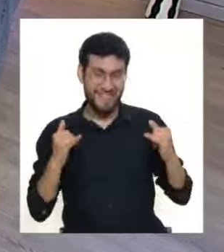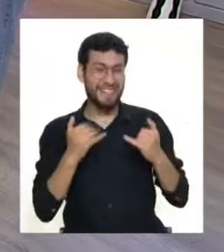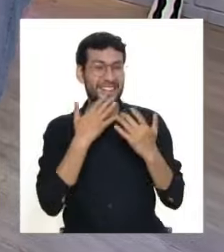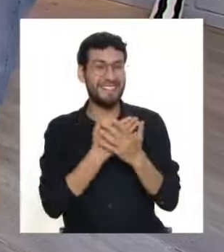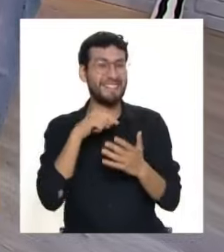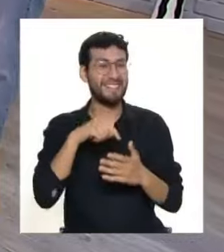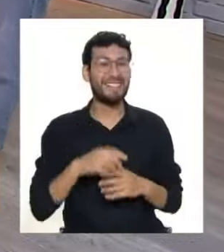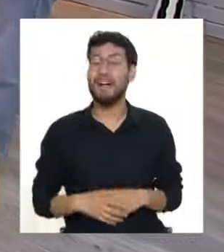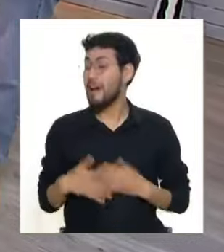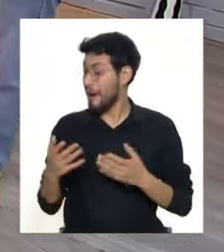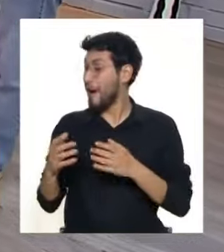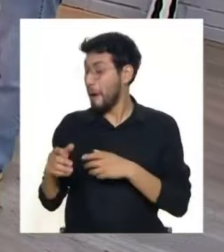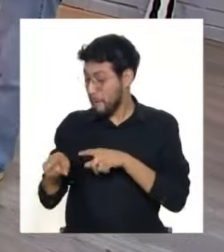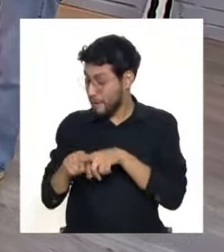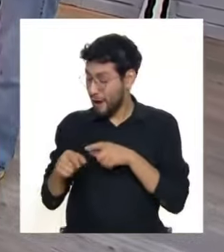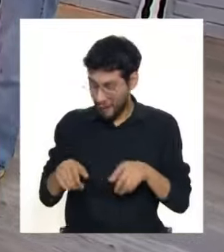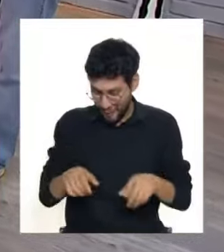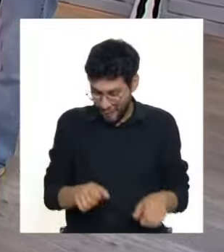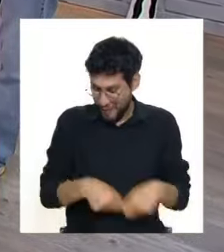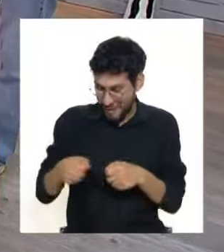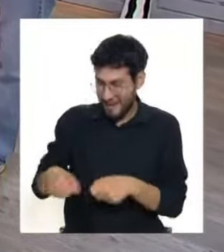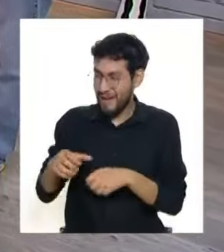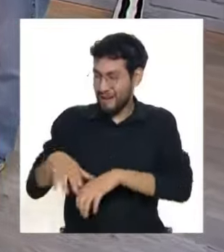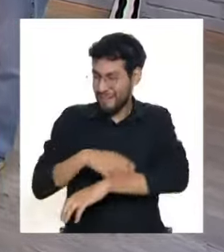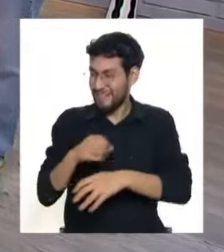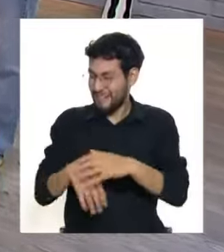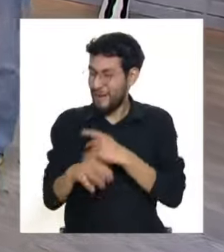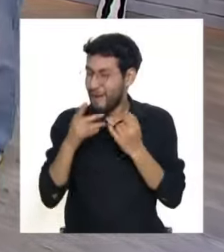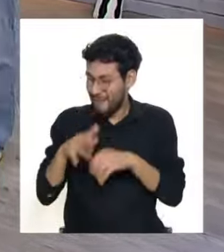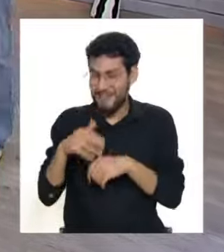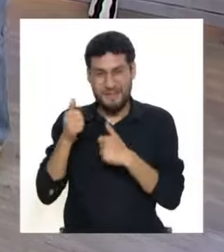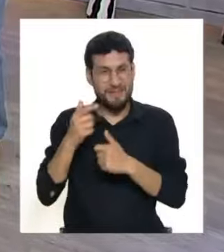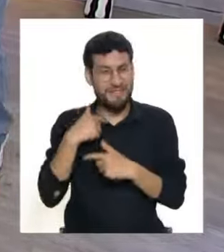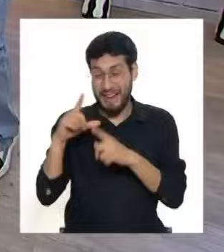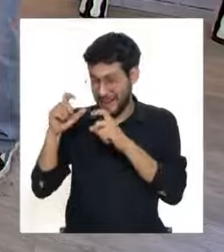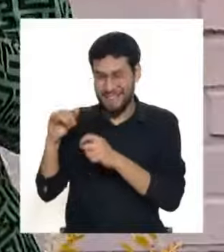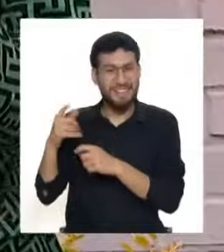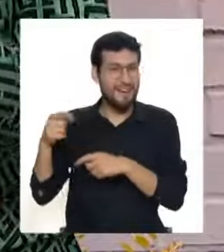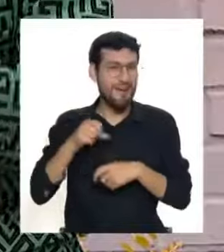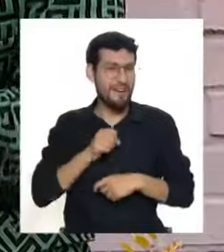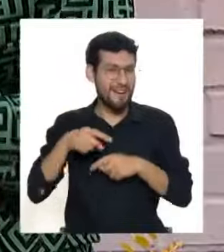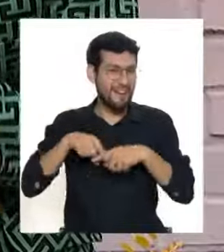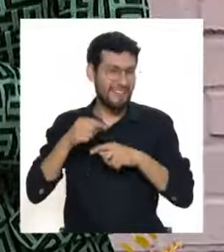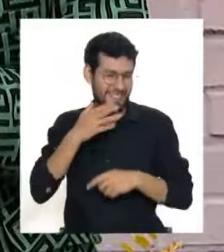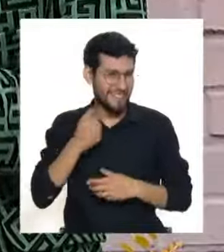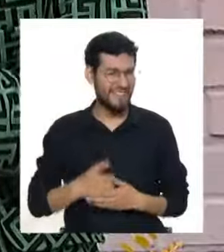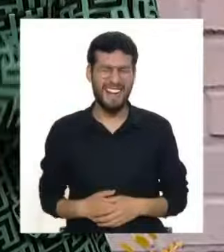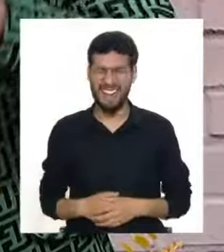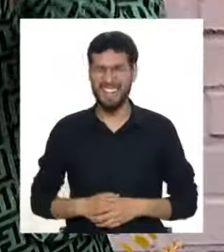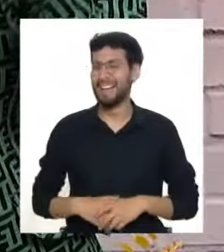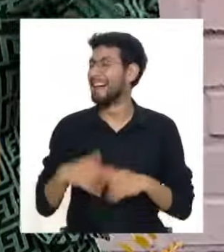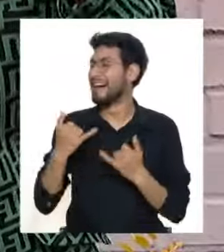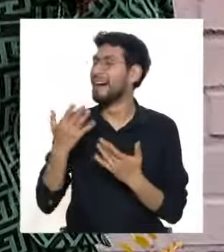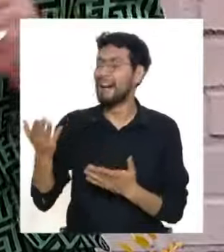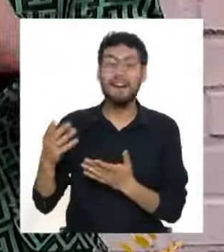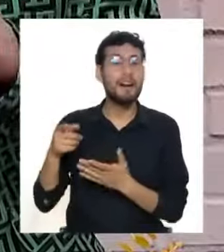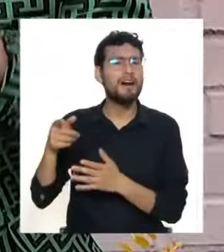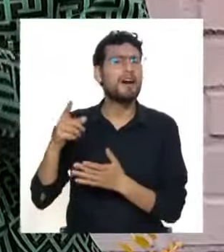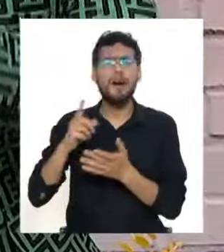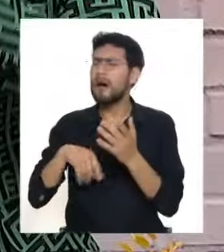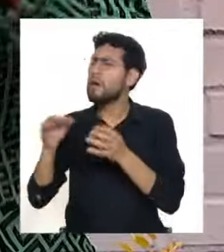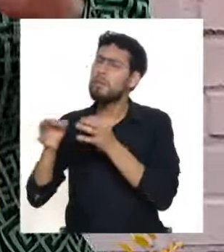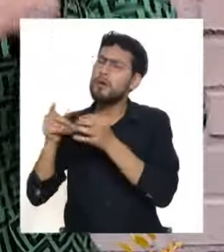en... Colores vivos. Ya le tomé foto para que mi suegra me lo deje. Y Tali, cuéntanos un poquito de lo que vamos a hacer ahora, porque la migraña es